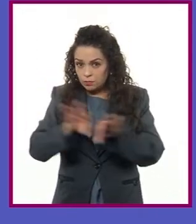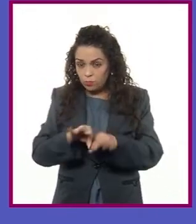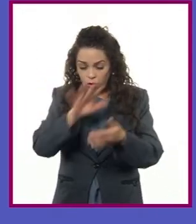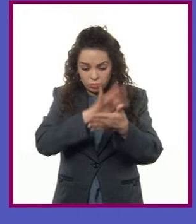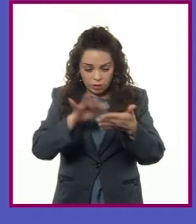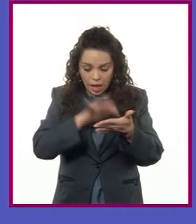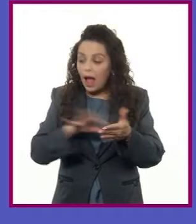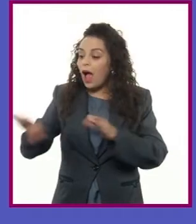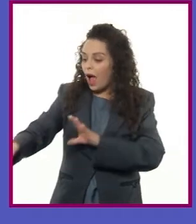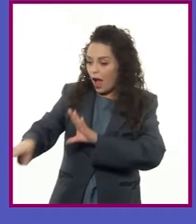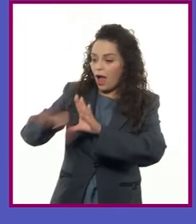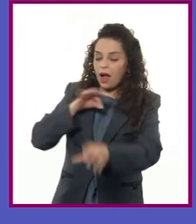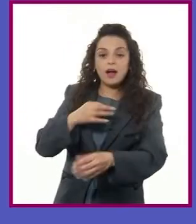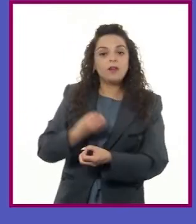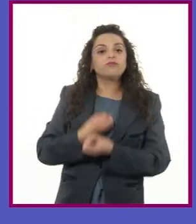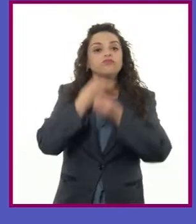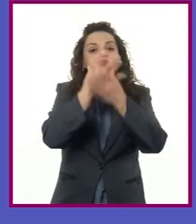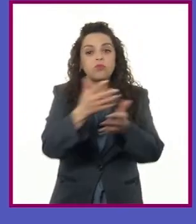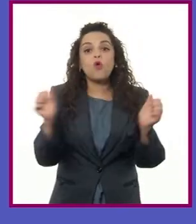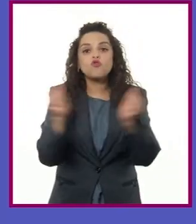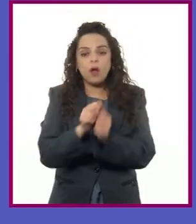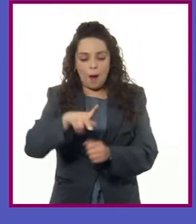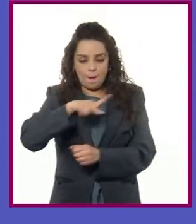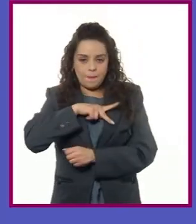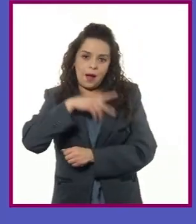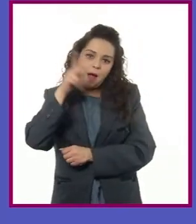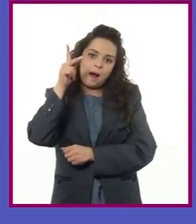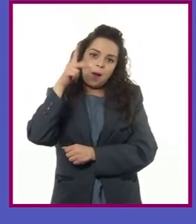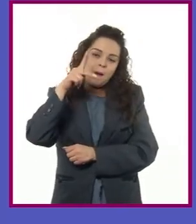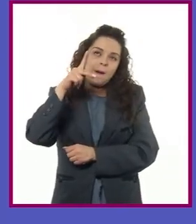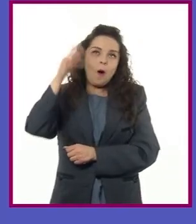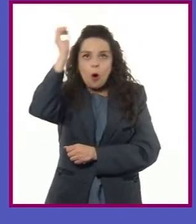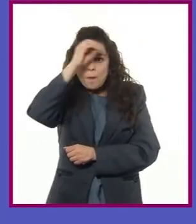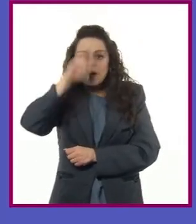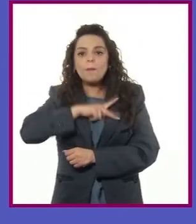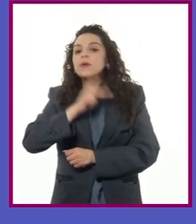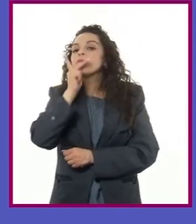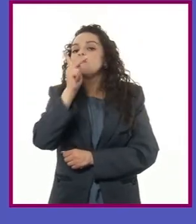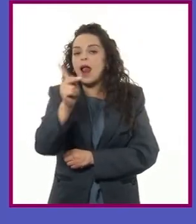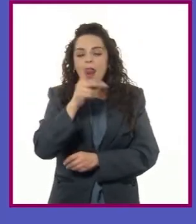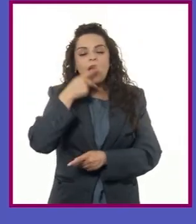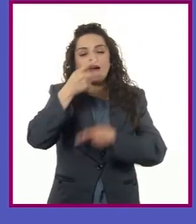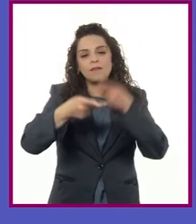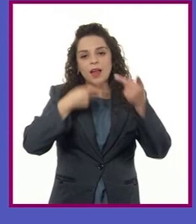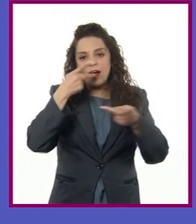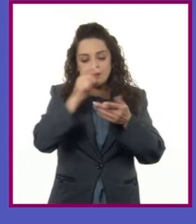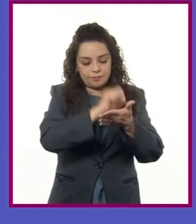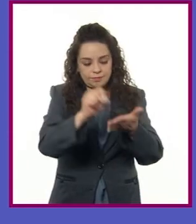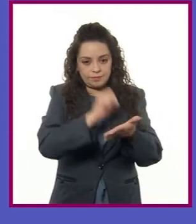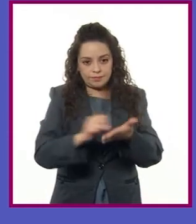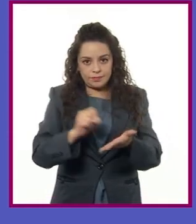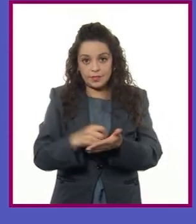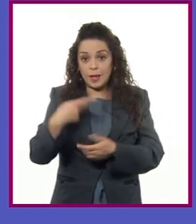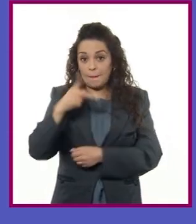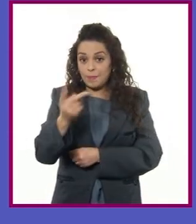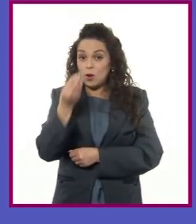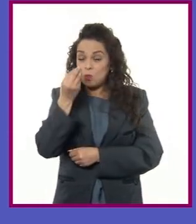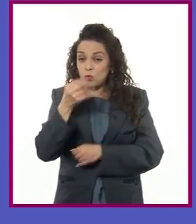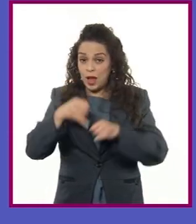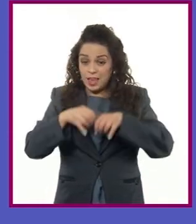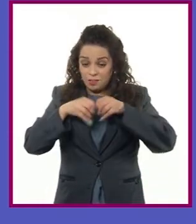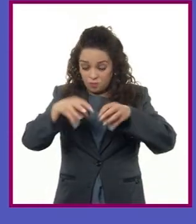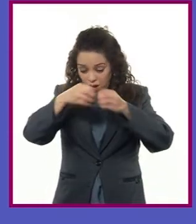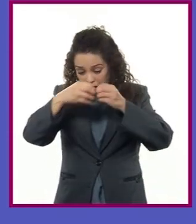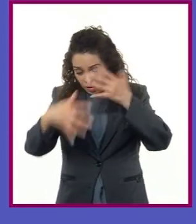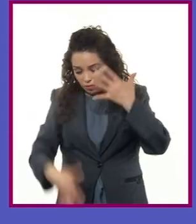texto y lo dice con sus propias palabras. Esta es útil cuando la información es demasiada o cuando se